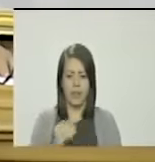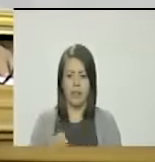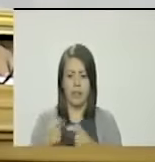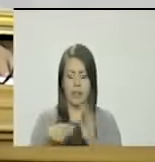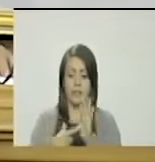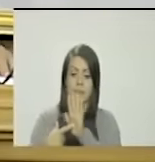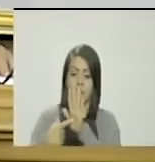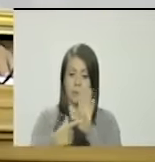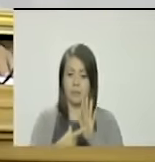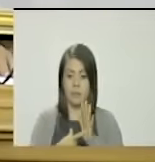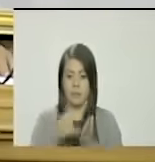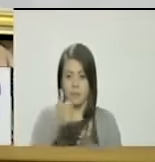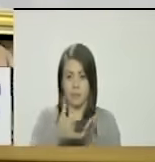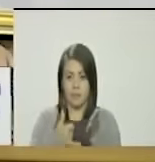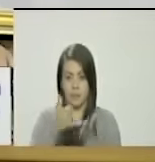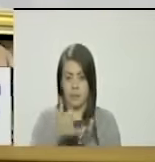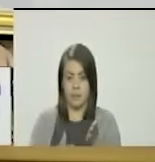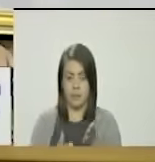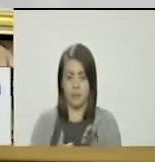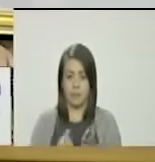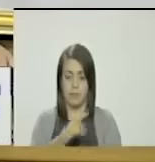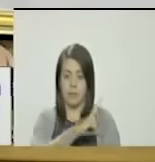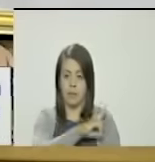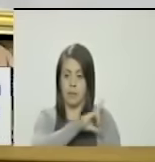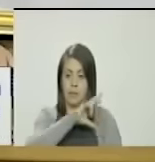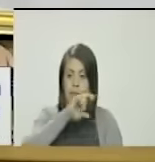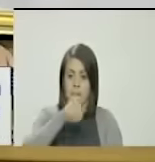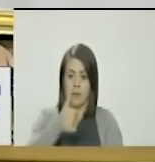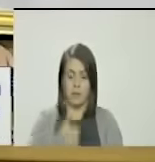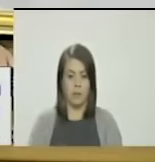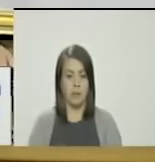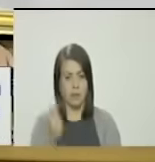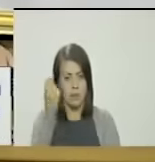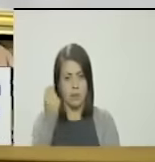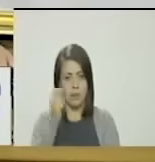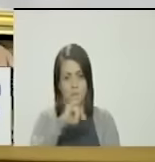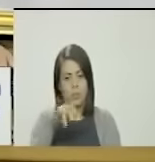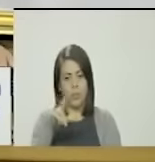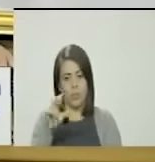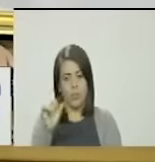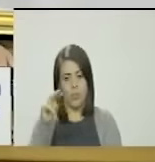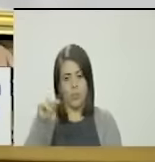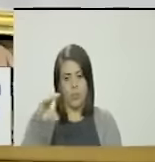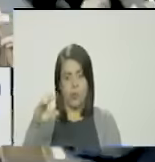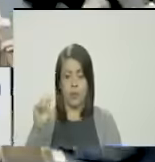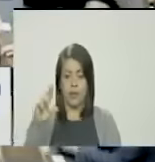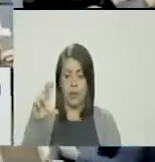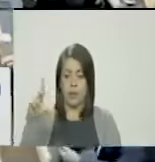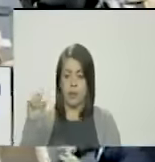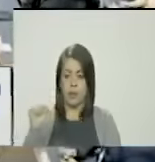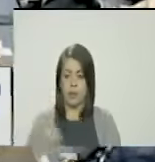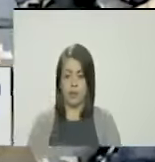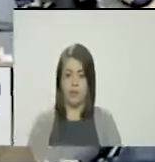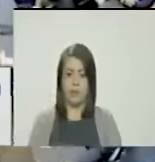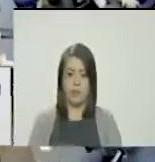de postulados a la Junta Directiva al diputado Juan Carlos Alvarado.